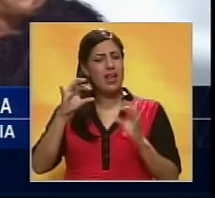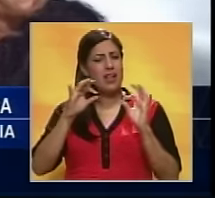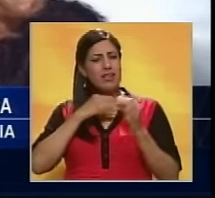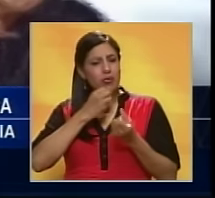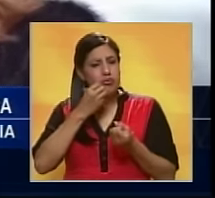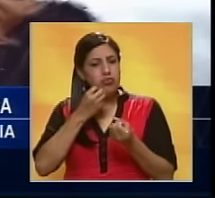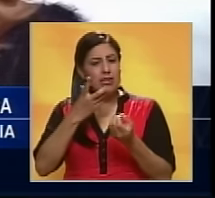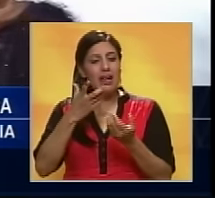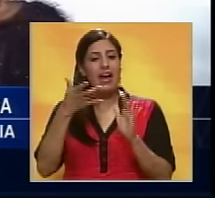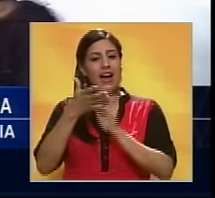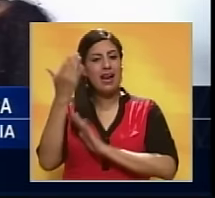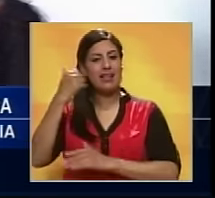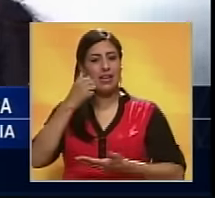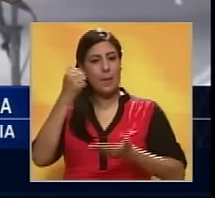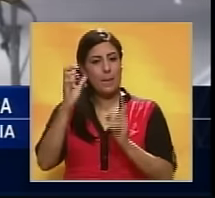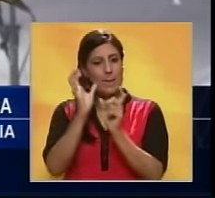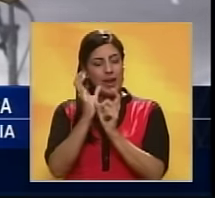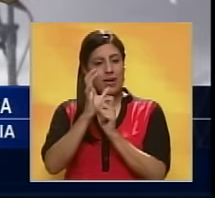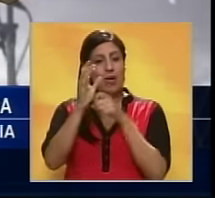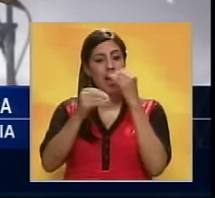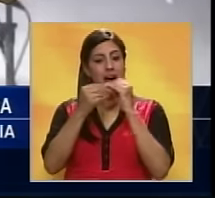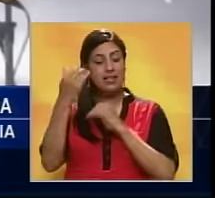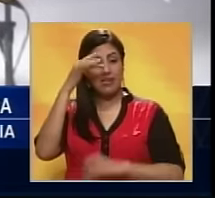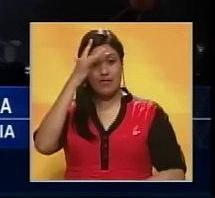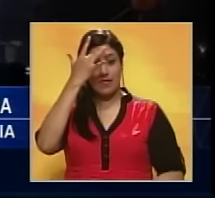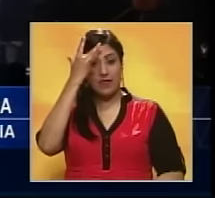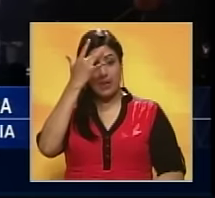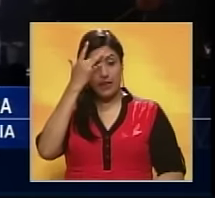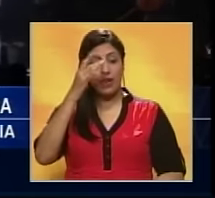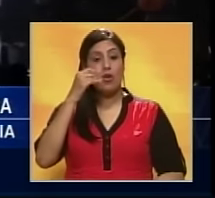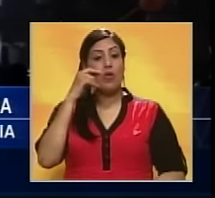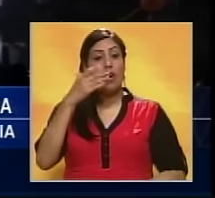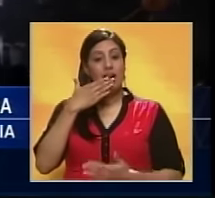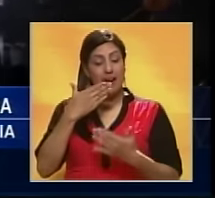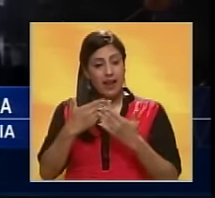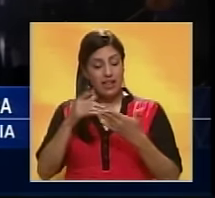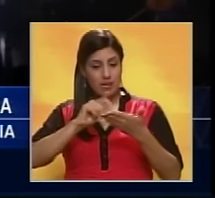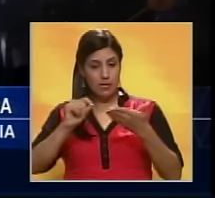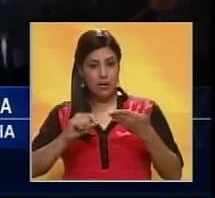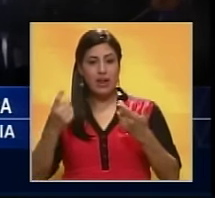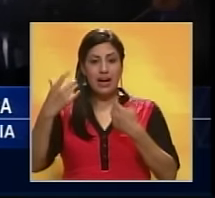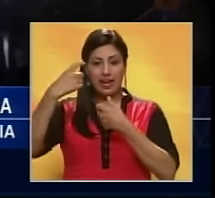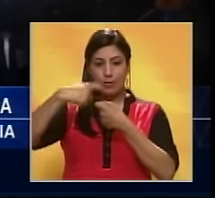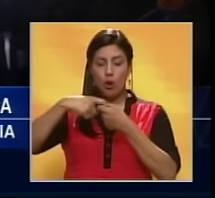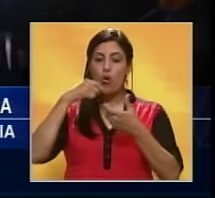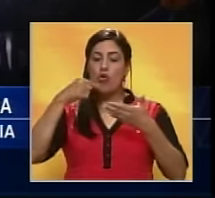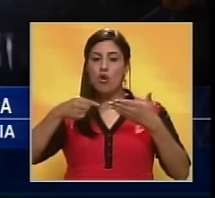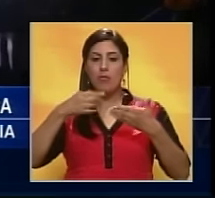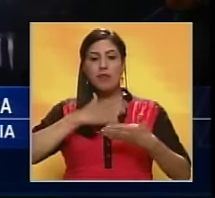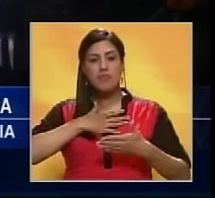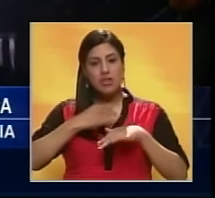dio la primera pista en los premios Grammy que se celebraron en febrero, cuando en los agradecimientos lo incluyó